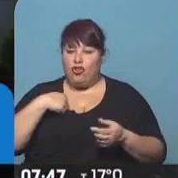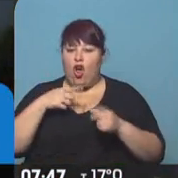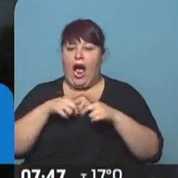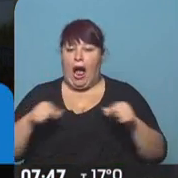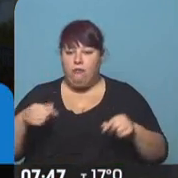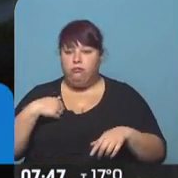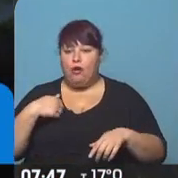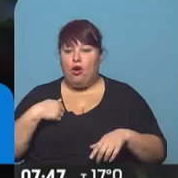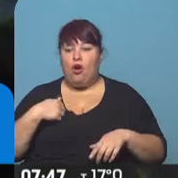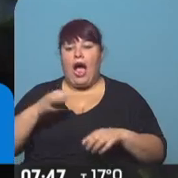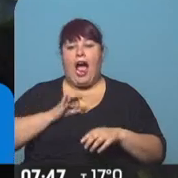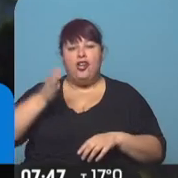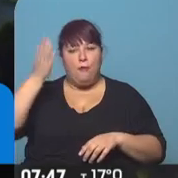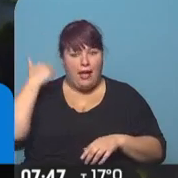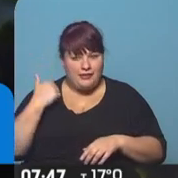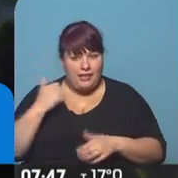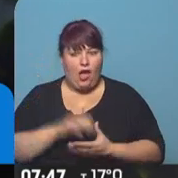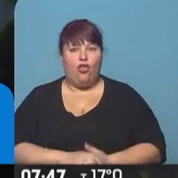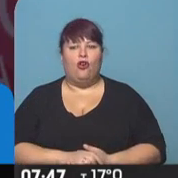y el año pasado,